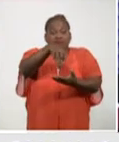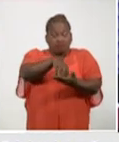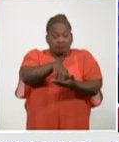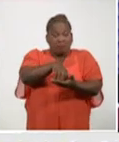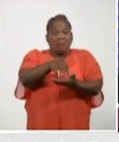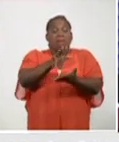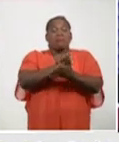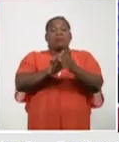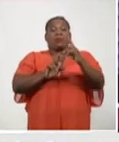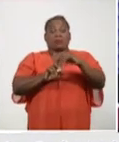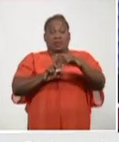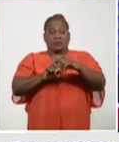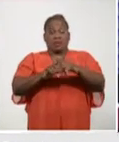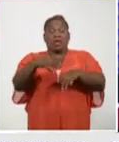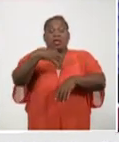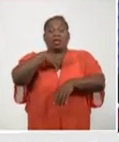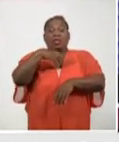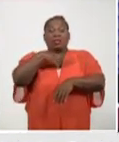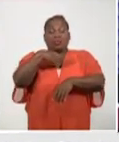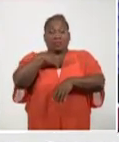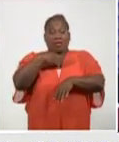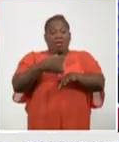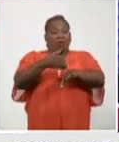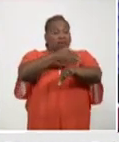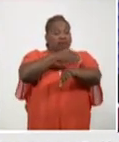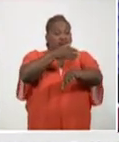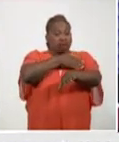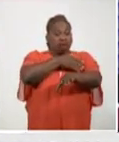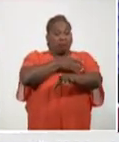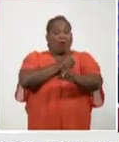como antecedente el ser contacto de un caso confirmado